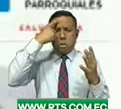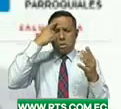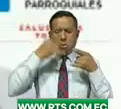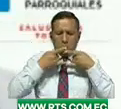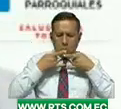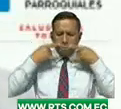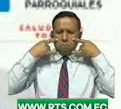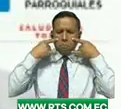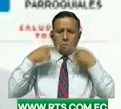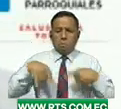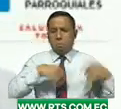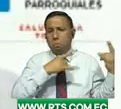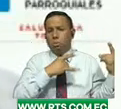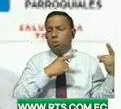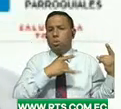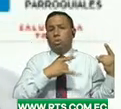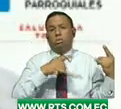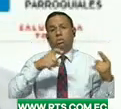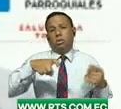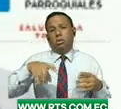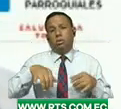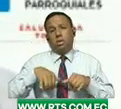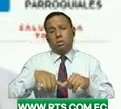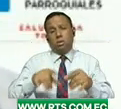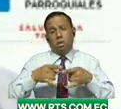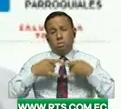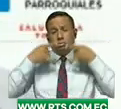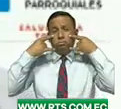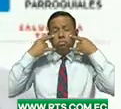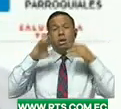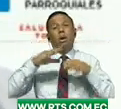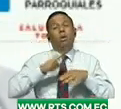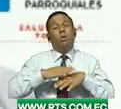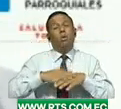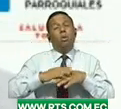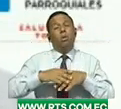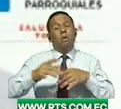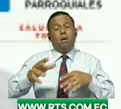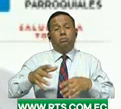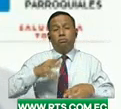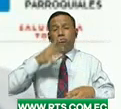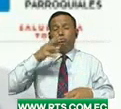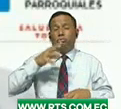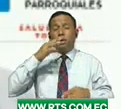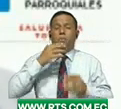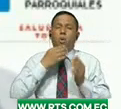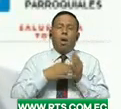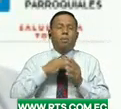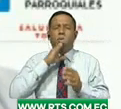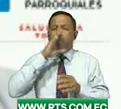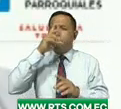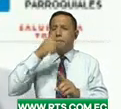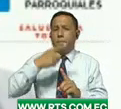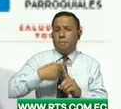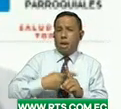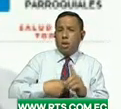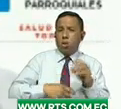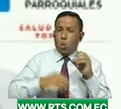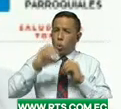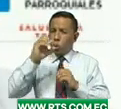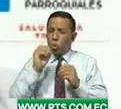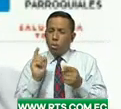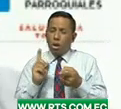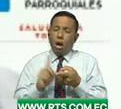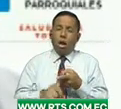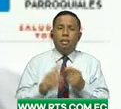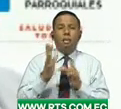casi siempre todos los virus respiratorios en octubre comienzan en los picos y duran hasta abril y en